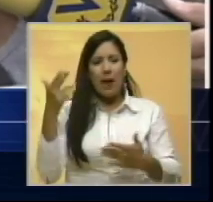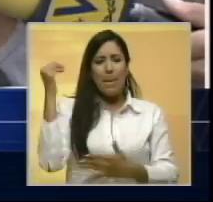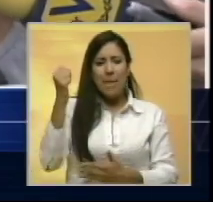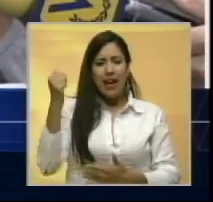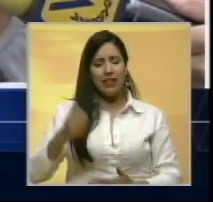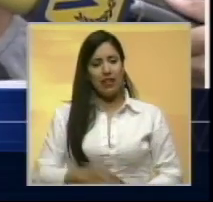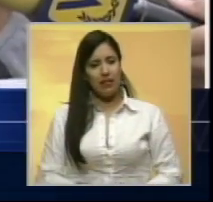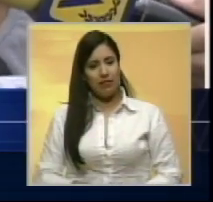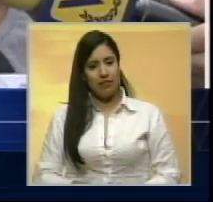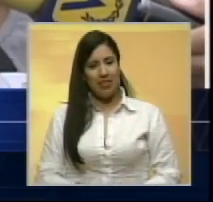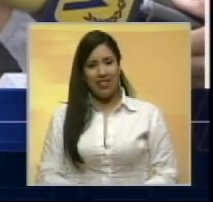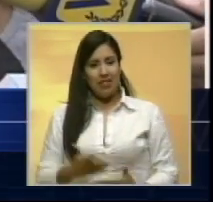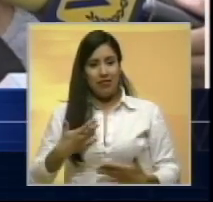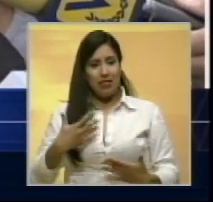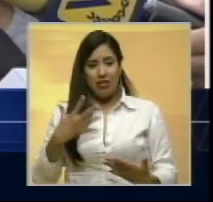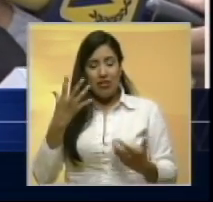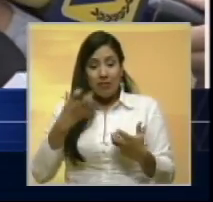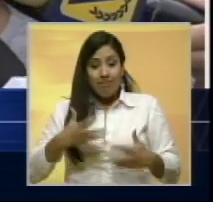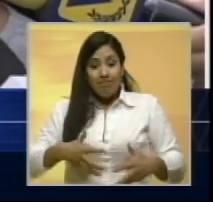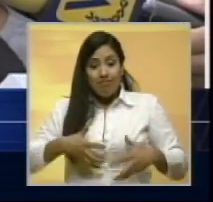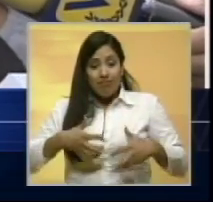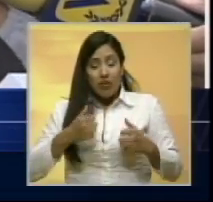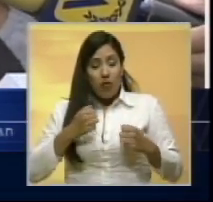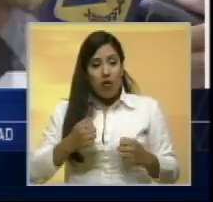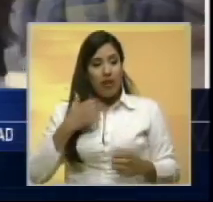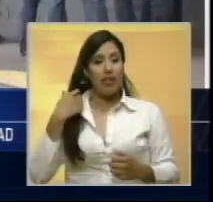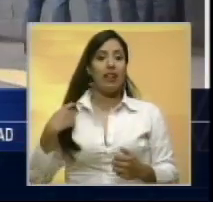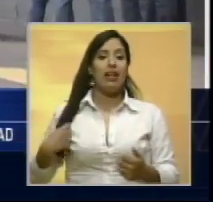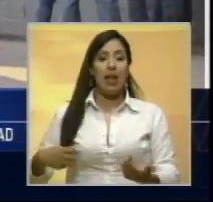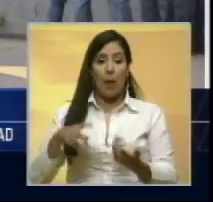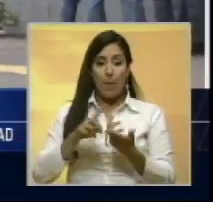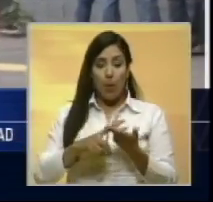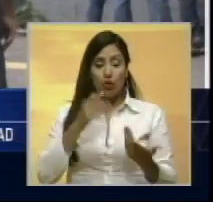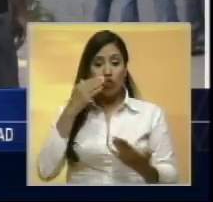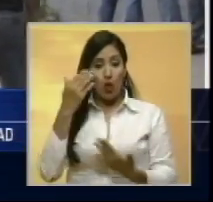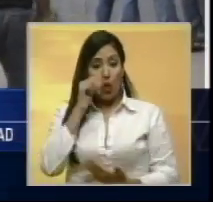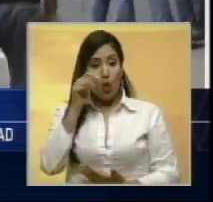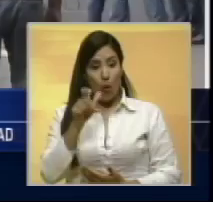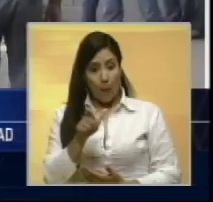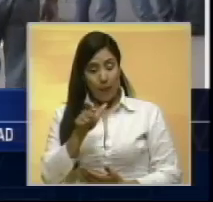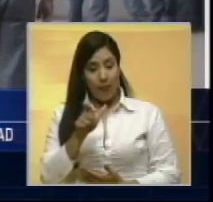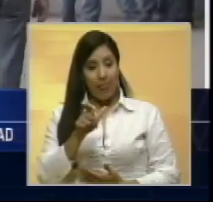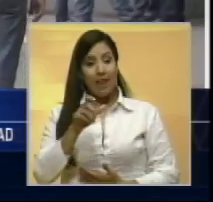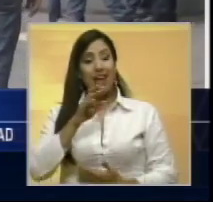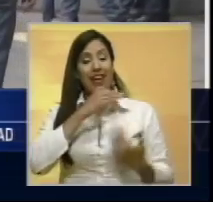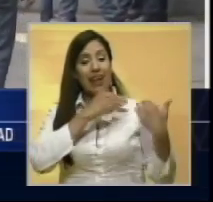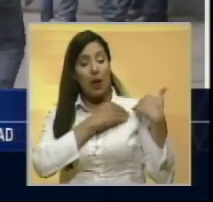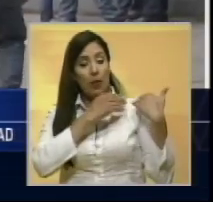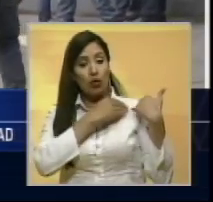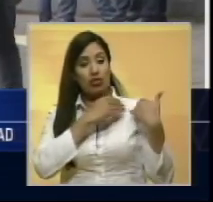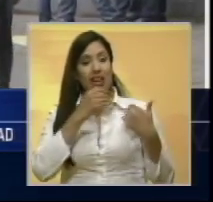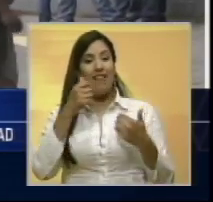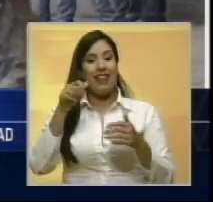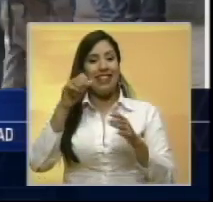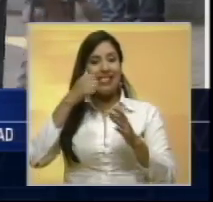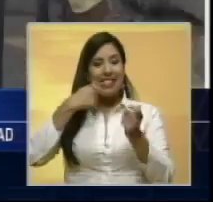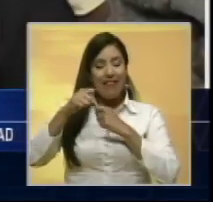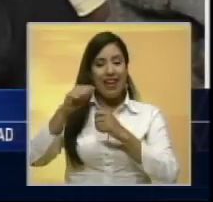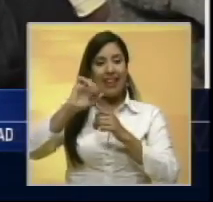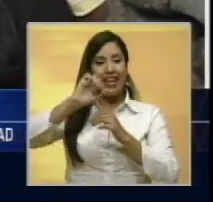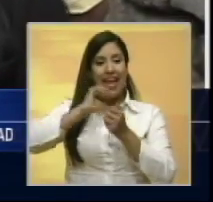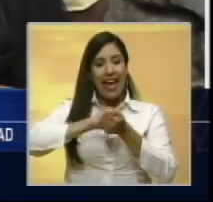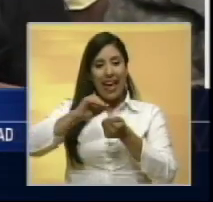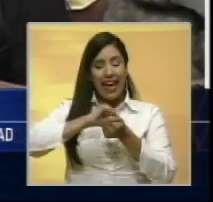gente? Eso es lo que más me indigna. La esposa de Yair Antonio Araque Materano, encargado de una charcutería en La